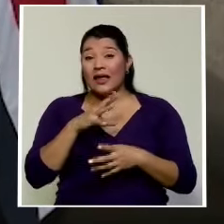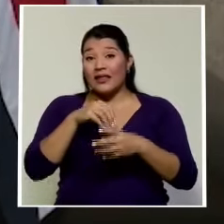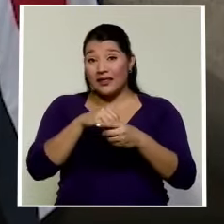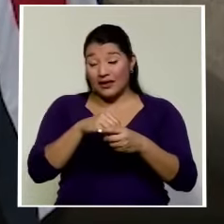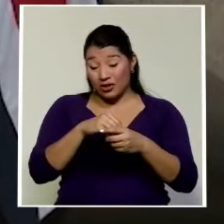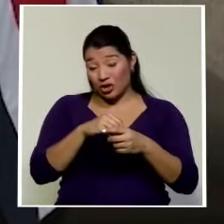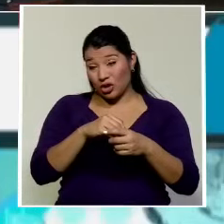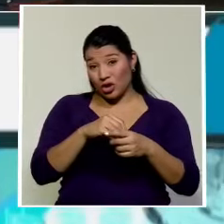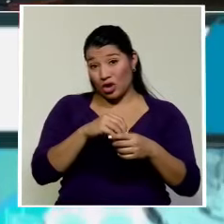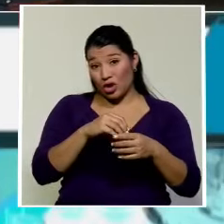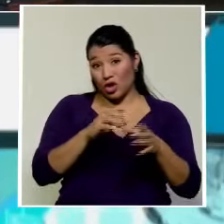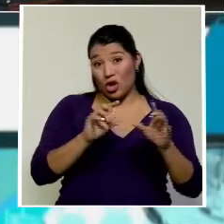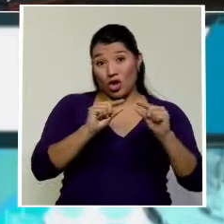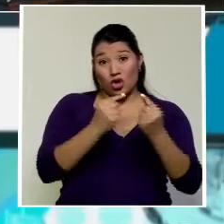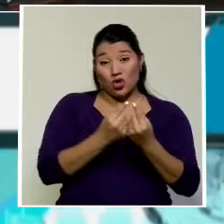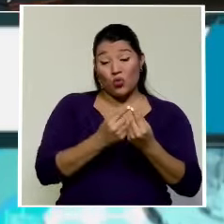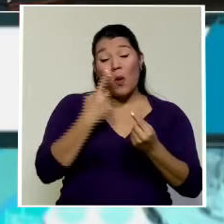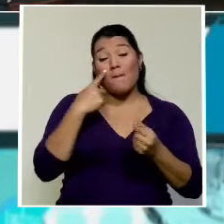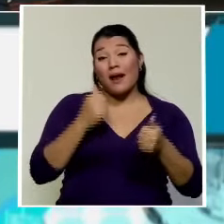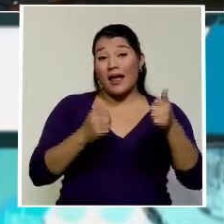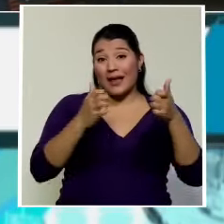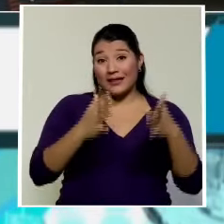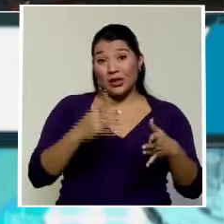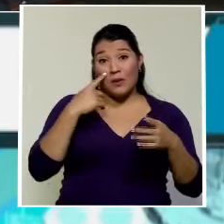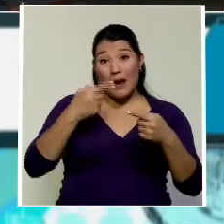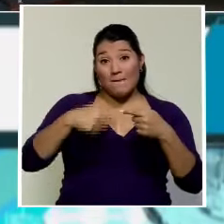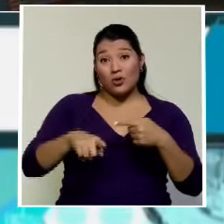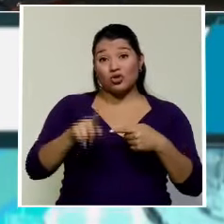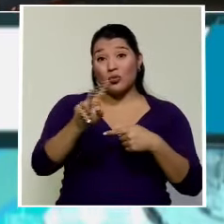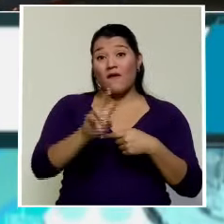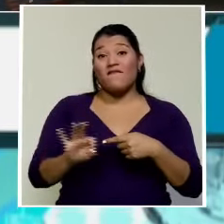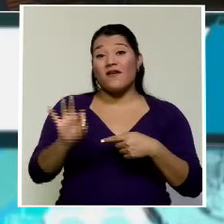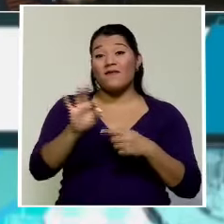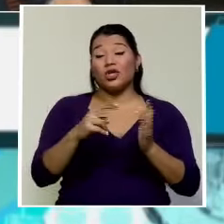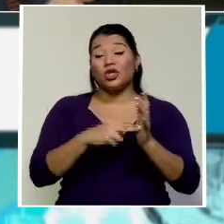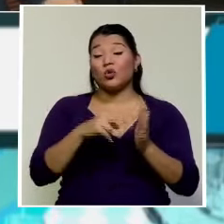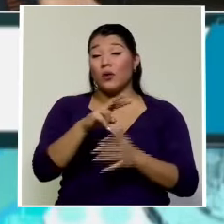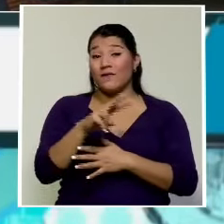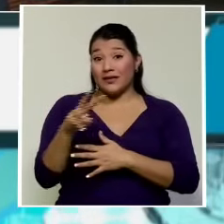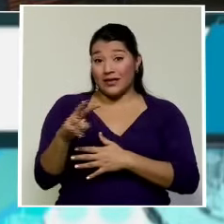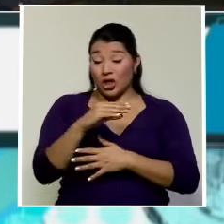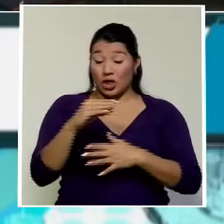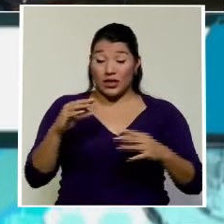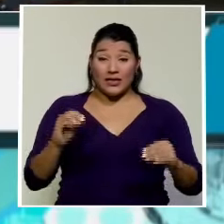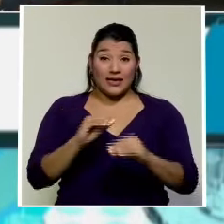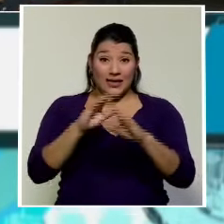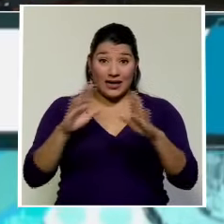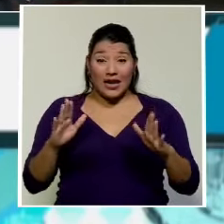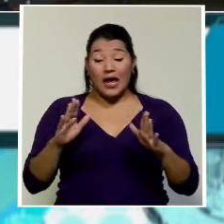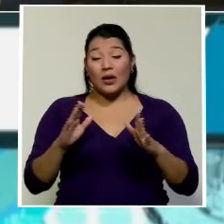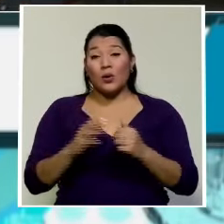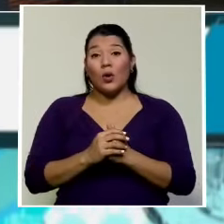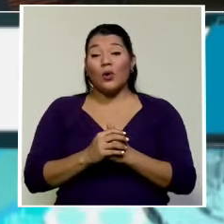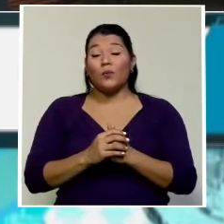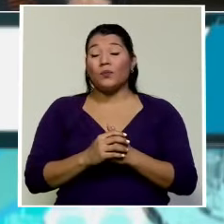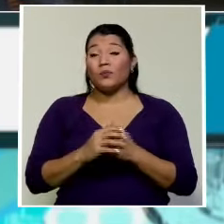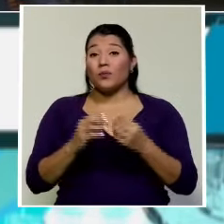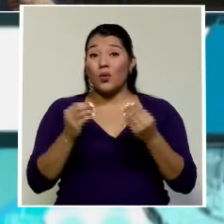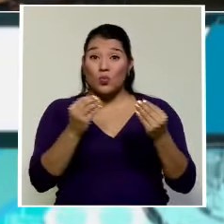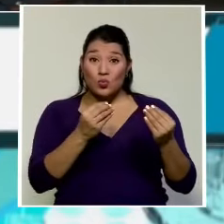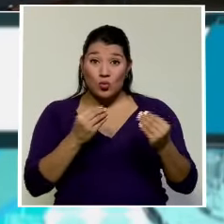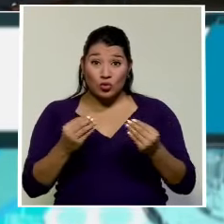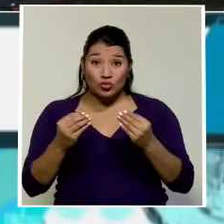papeleta el próximo 6 de febrero del 2022 y por supuesto entre estos estarán pues varios de los que hoy